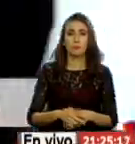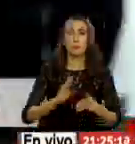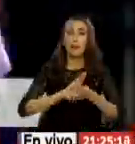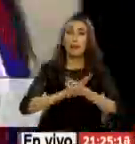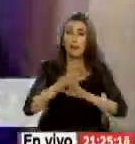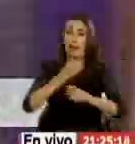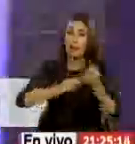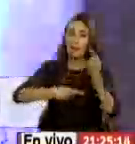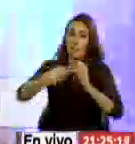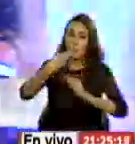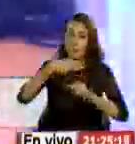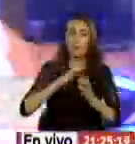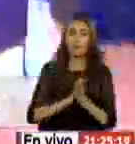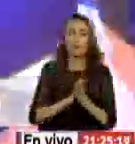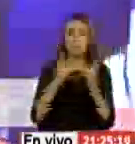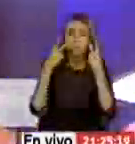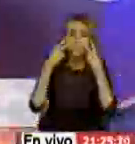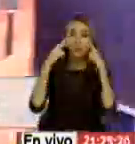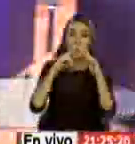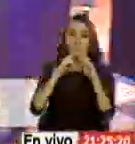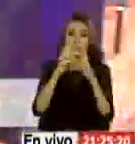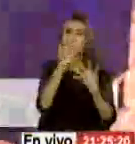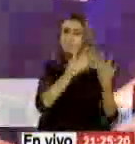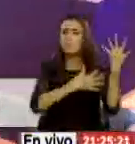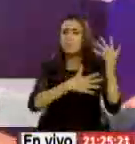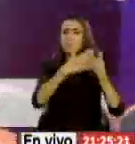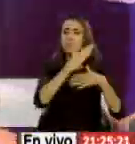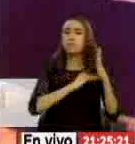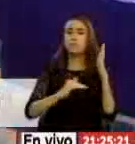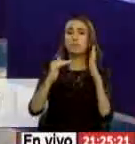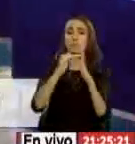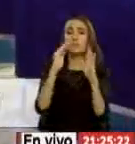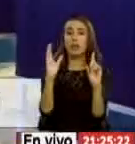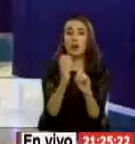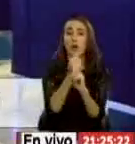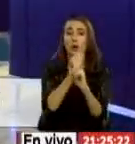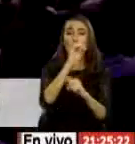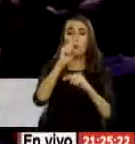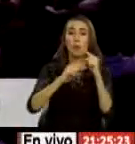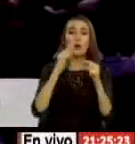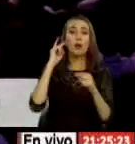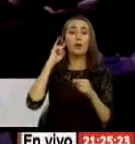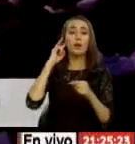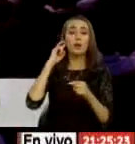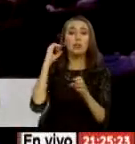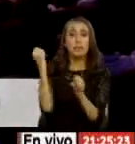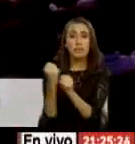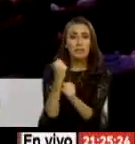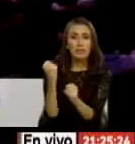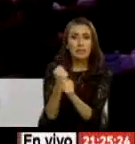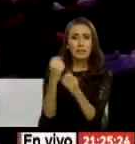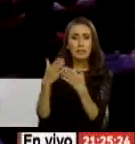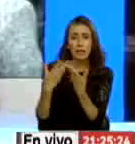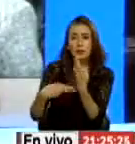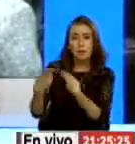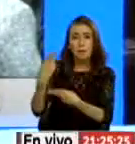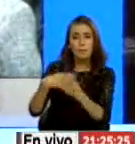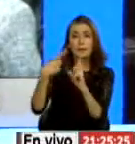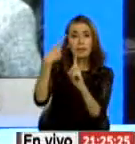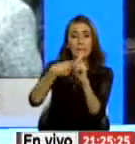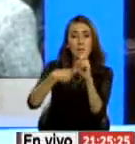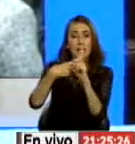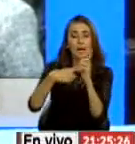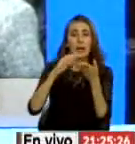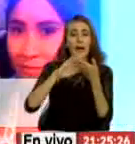Después de la pausa, conozca una historia de superación. Cuando niña, Belisa Coro vendía en un mercado